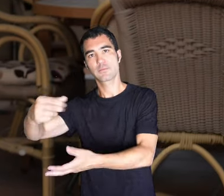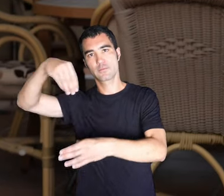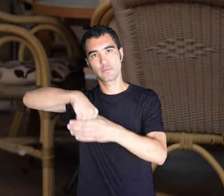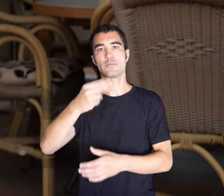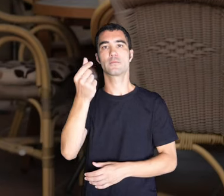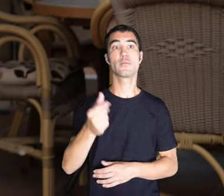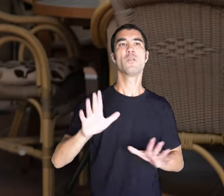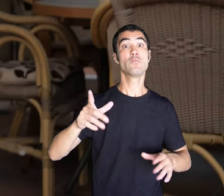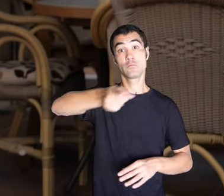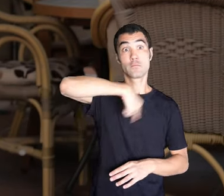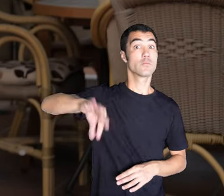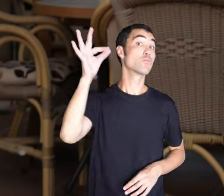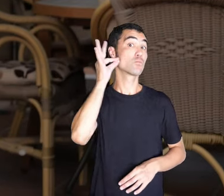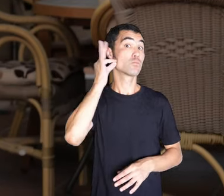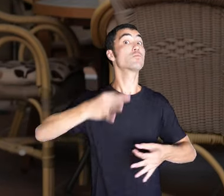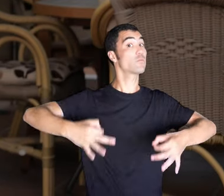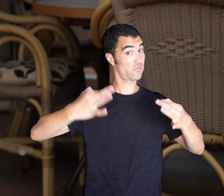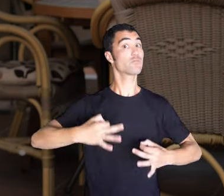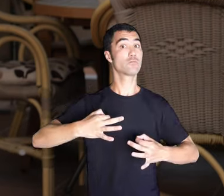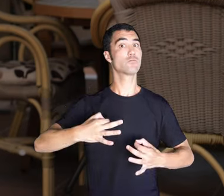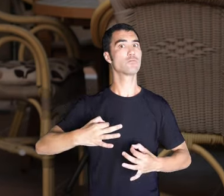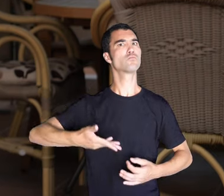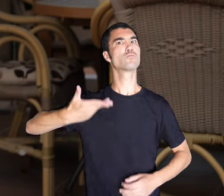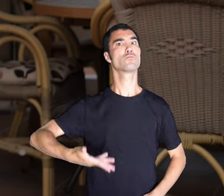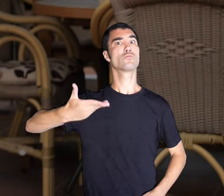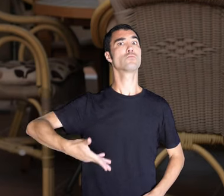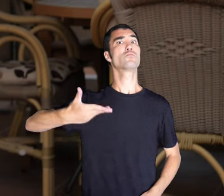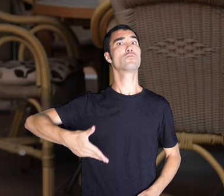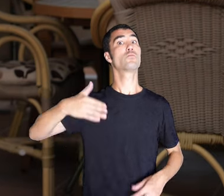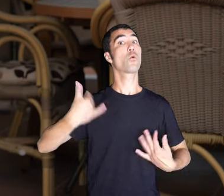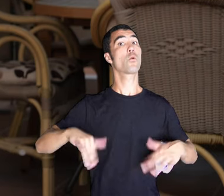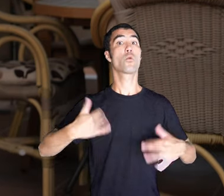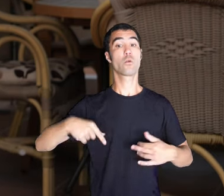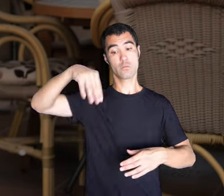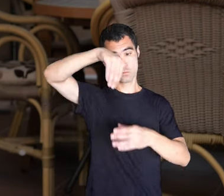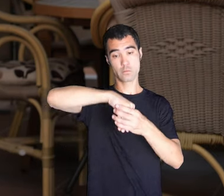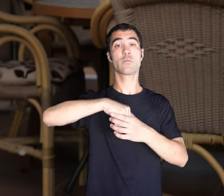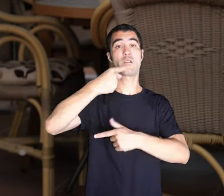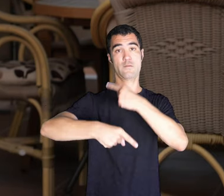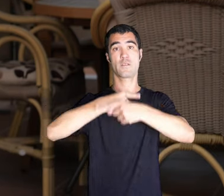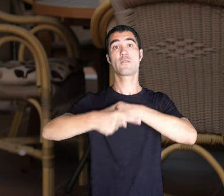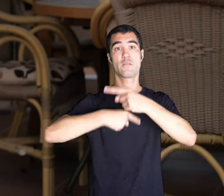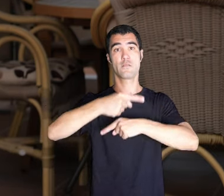mujeres tenían una importancia muy grande en las familias